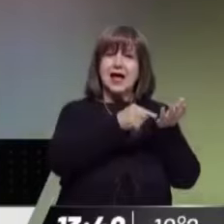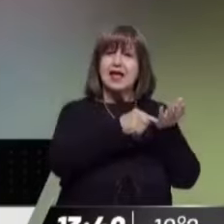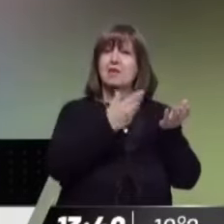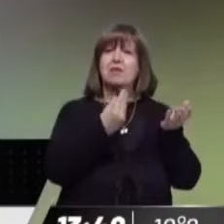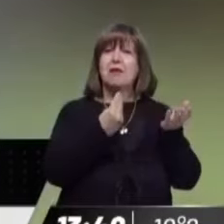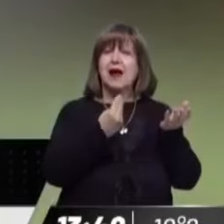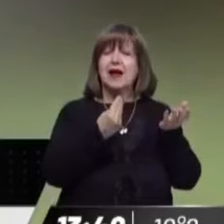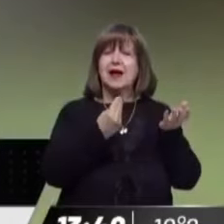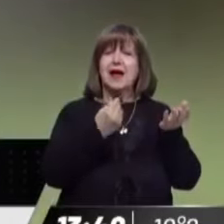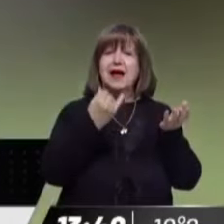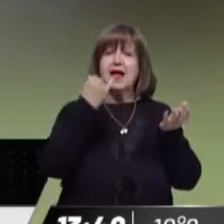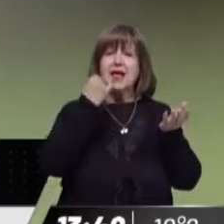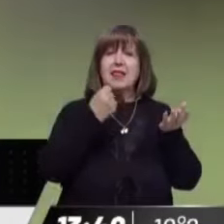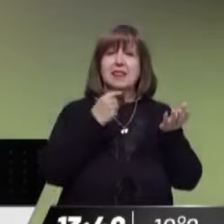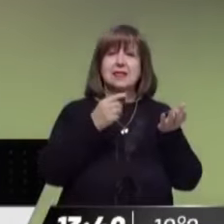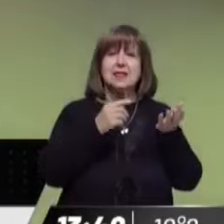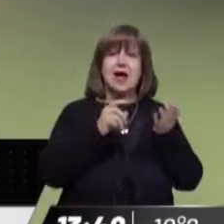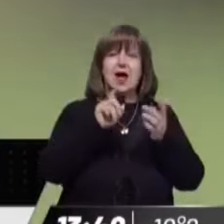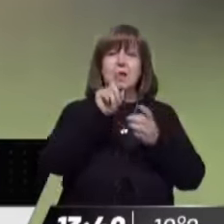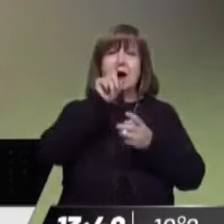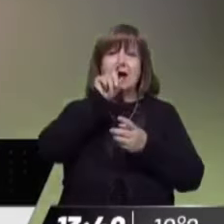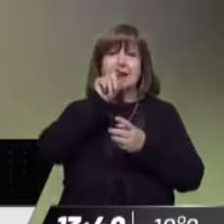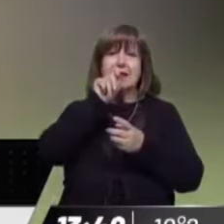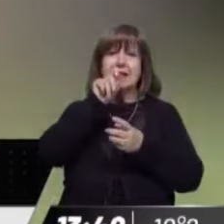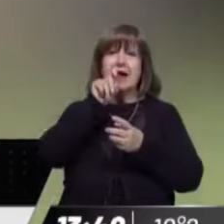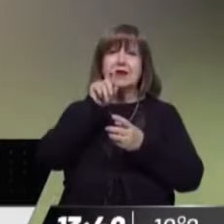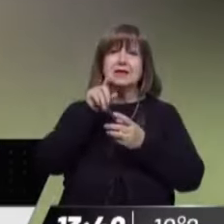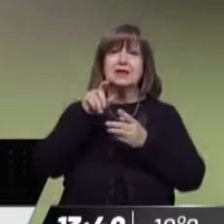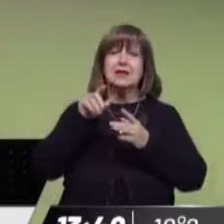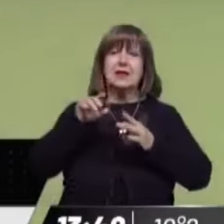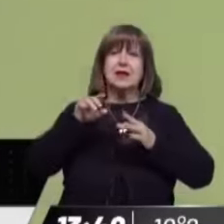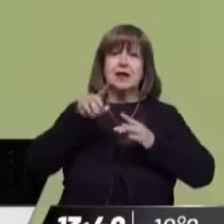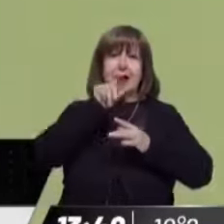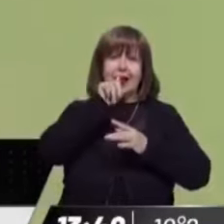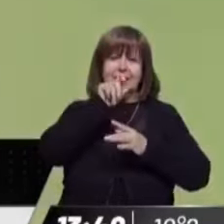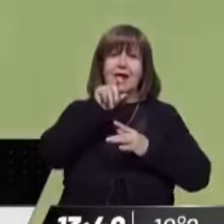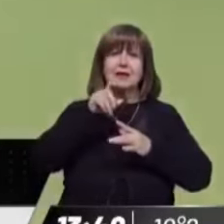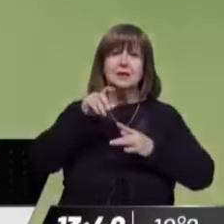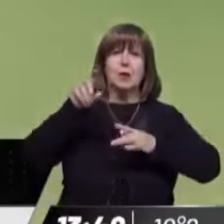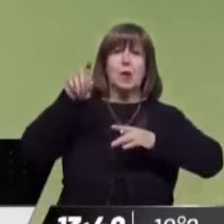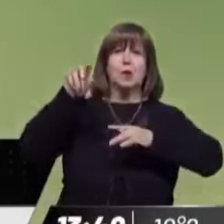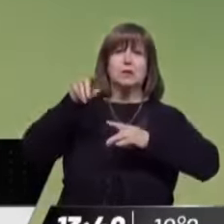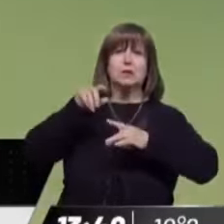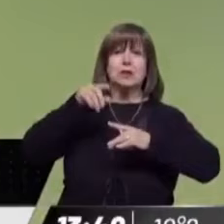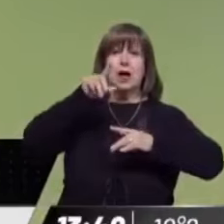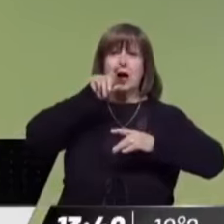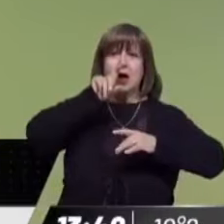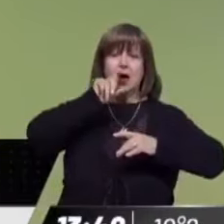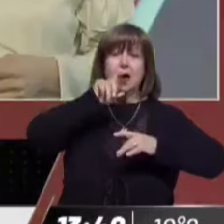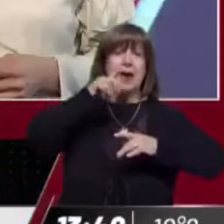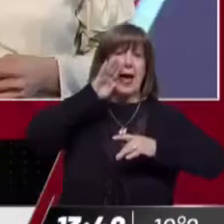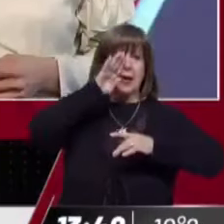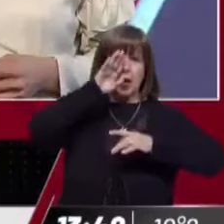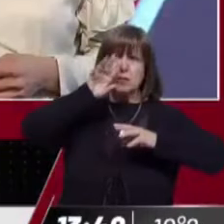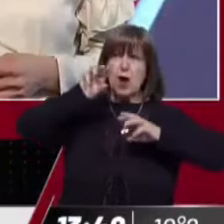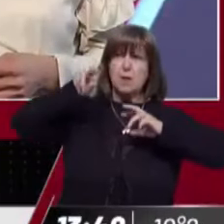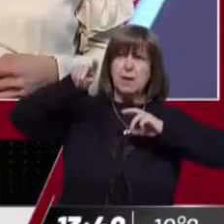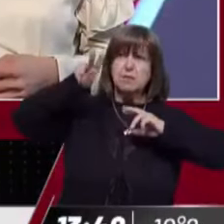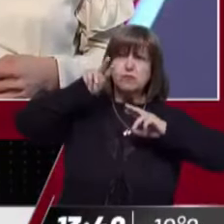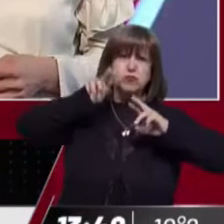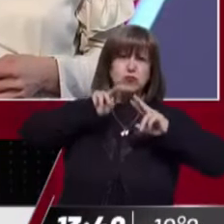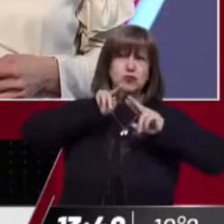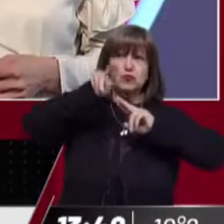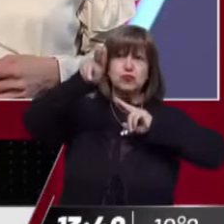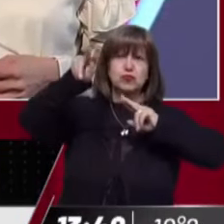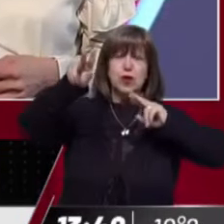función de disuadir a las catas de estas áreas cultivables. ¿Este control arrancó